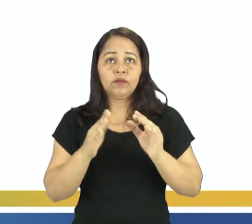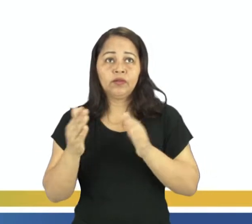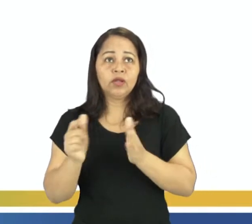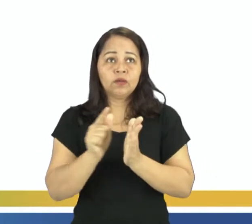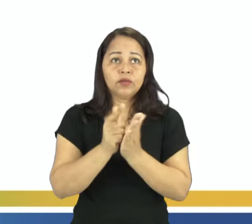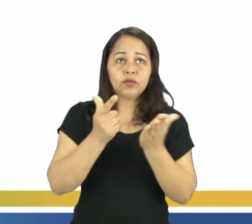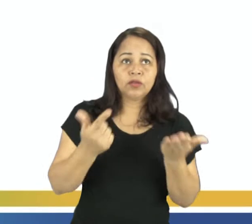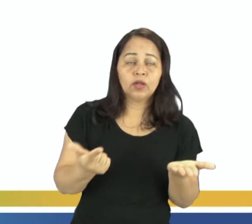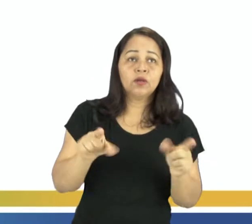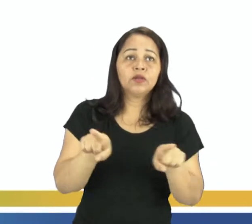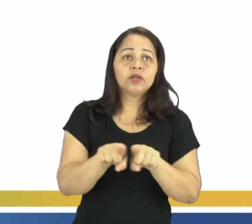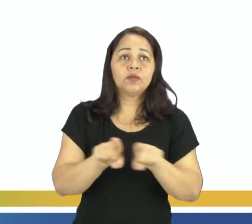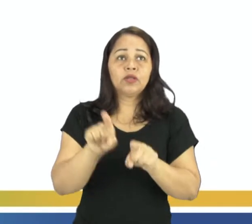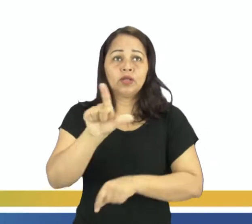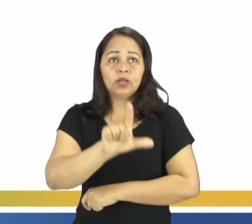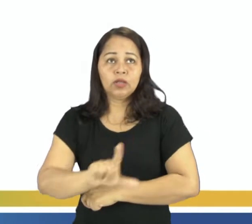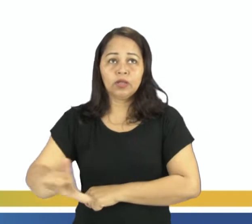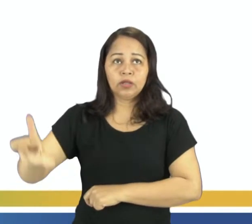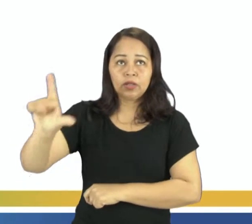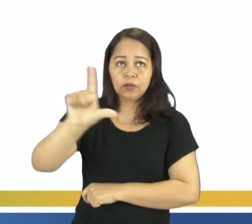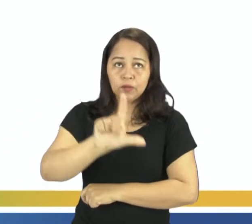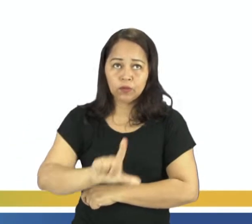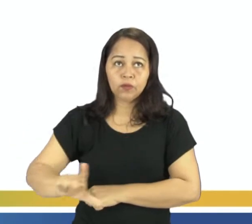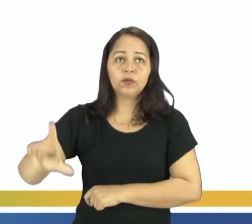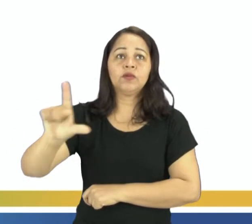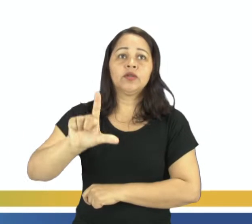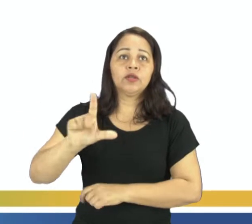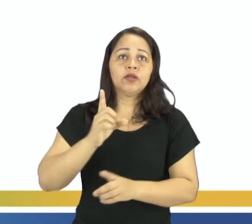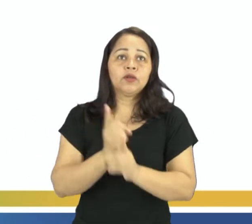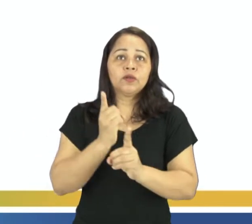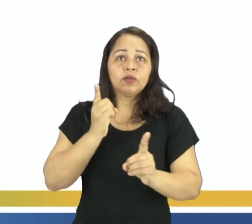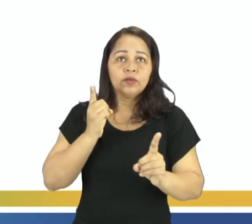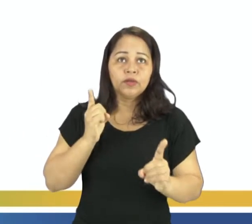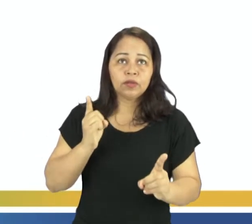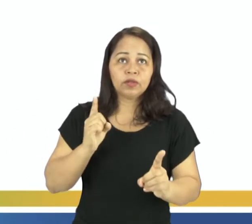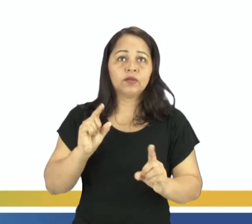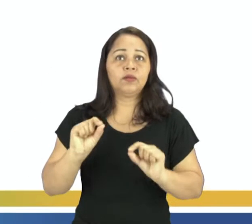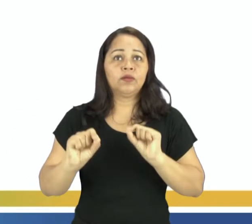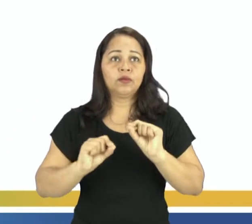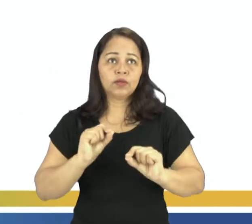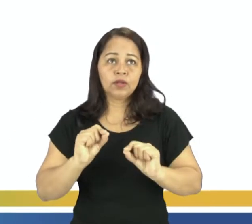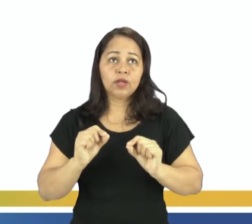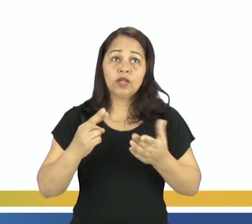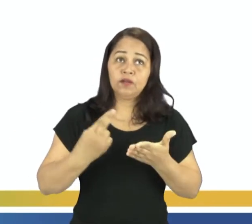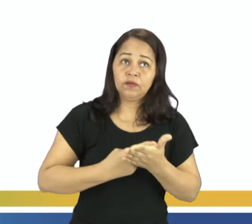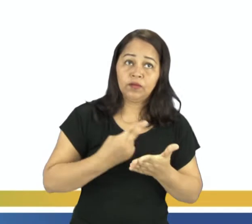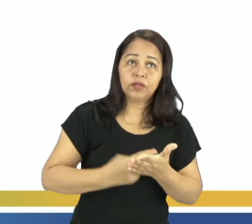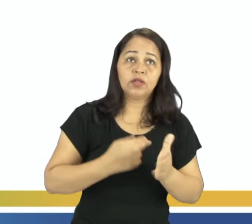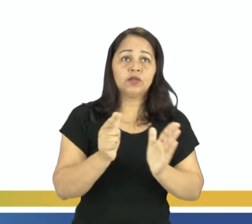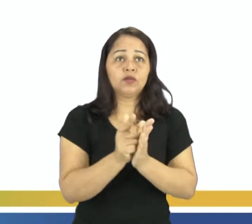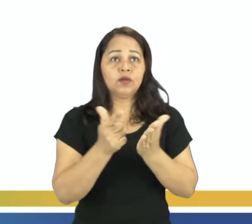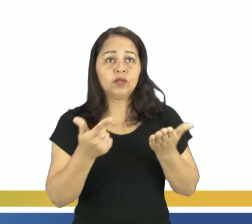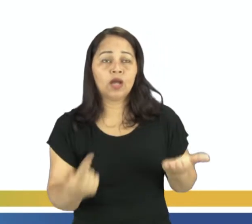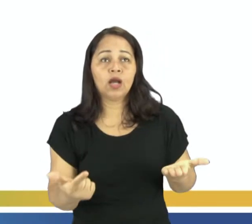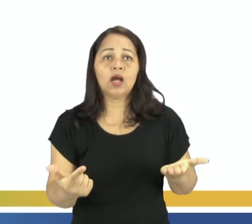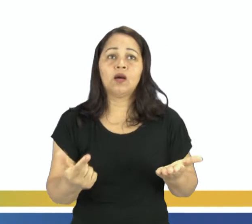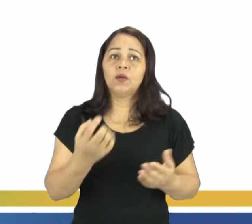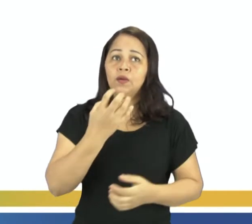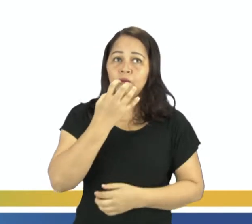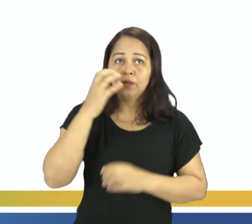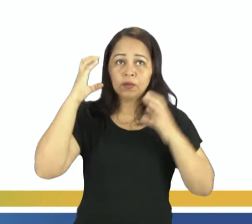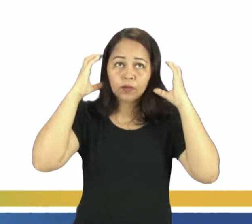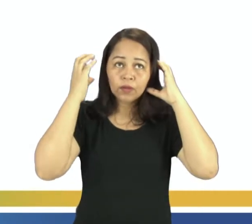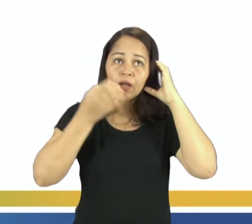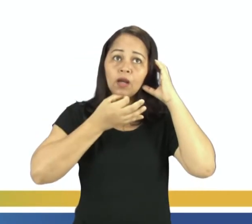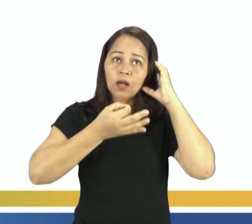la literatura. Ampliamente encontrado en medios como revistas, periódicos